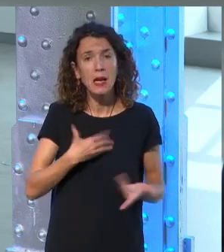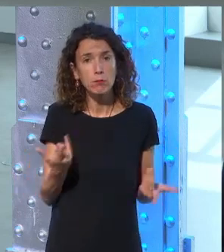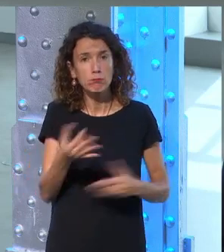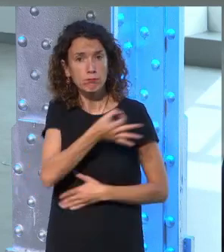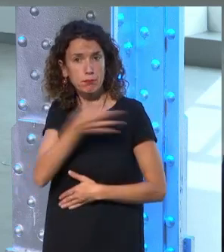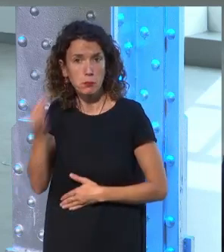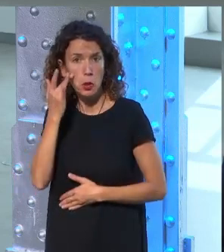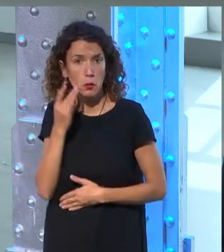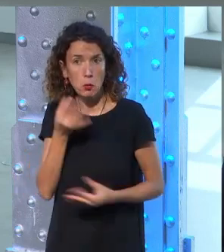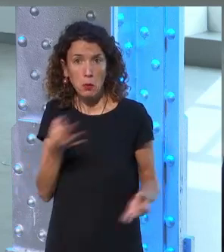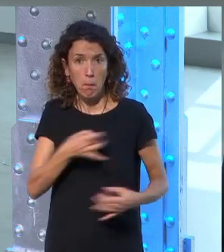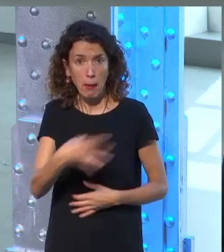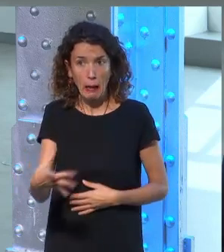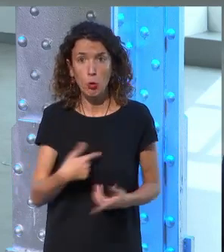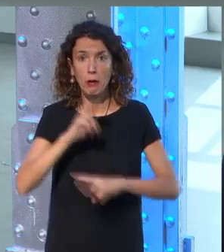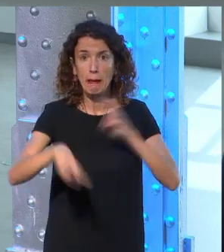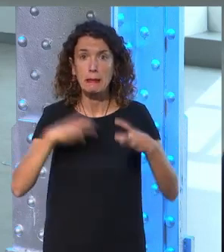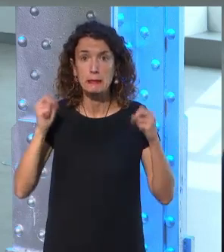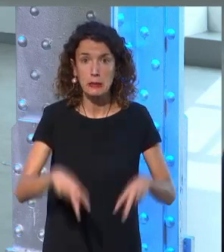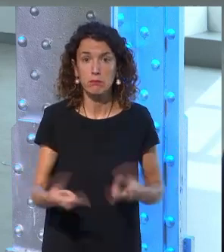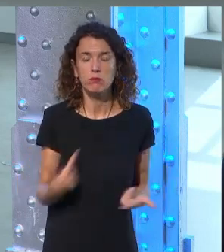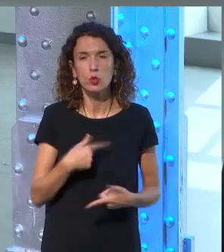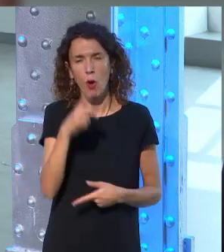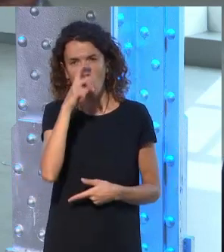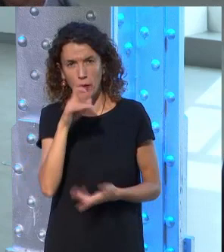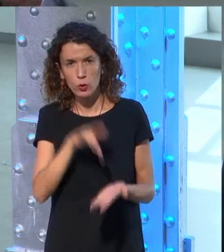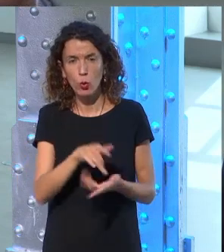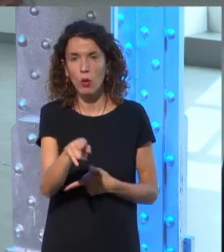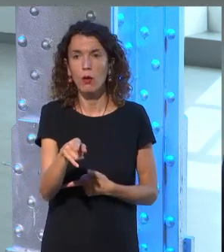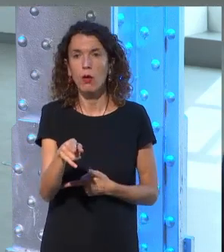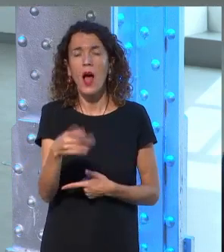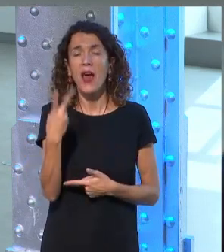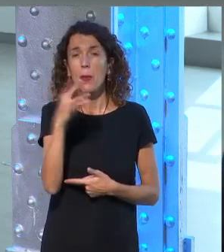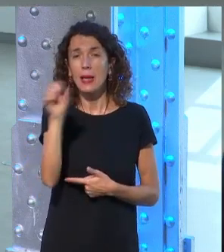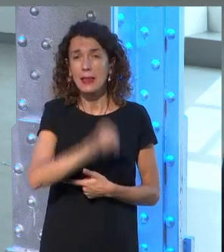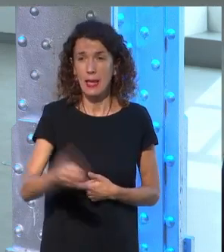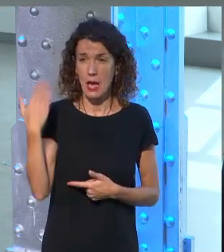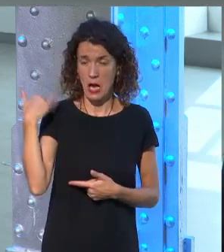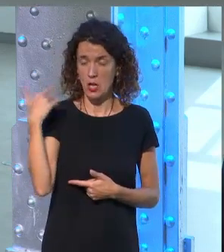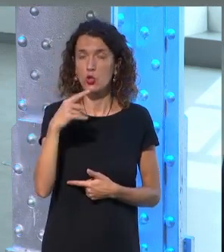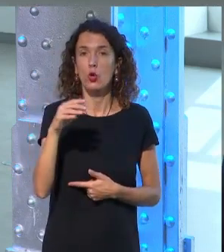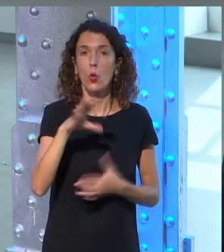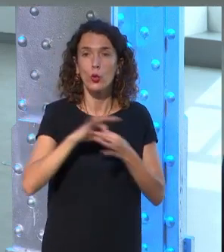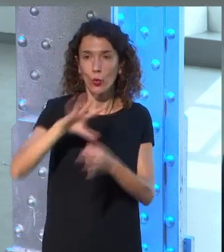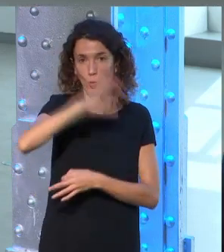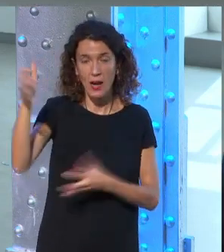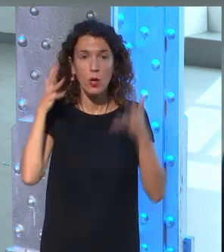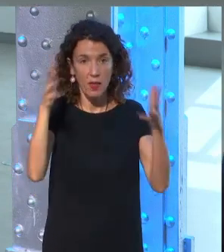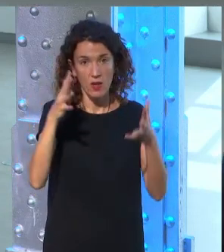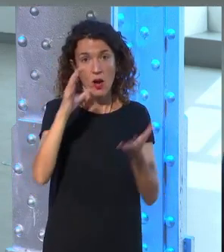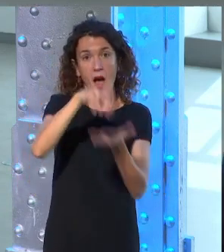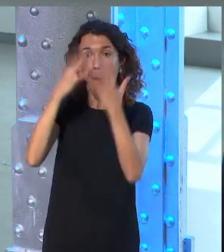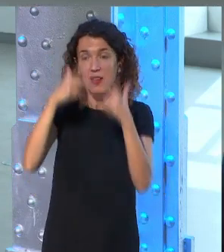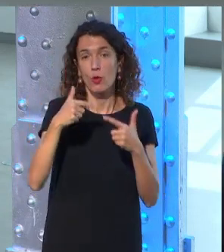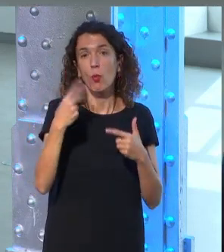inmaculado, blanco, sin reciclar. Y yo recordé cuando me las trajeron que hacía 20 años la Unión Europea había recomendado a las administraciones públicas